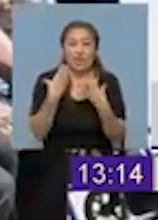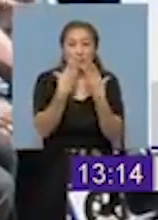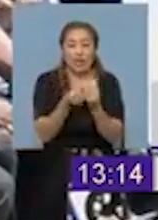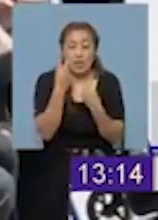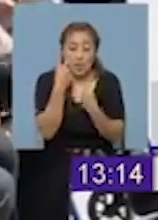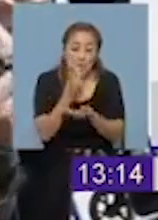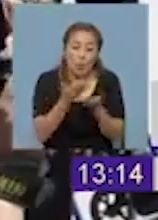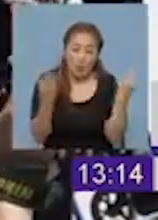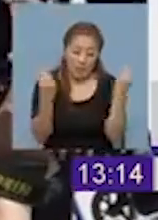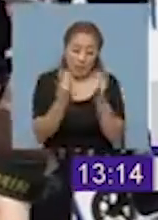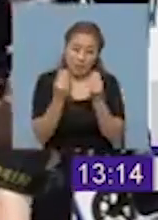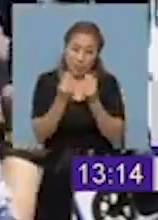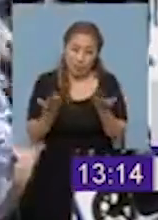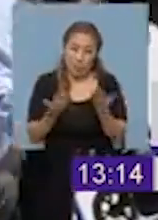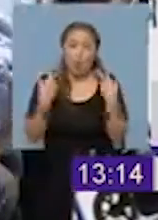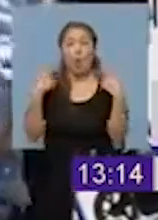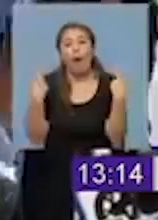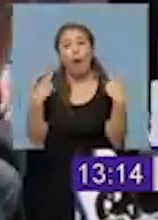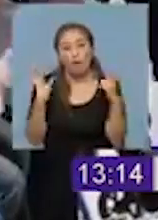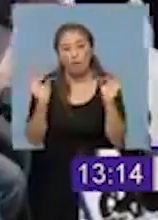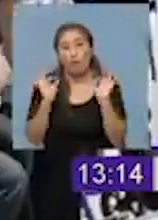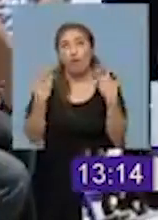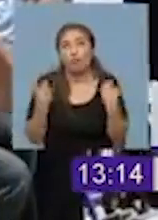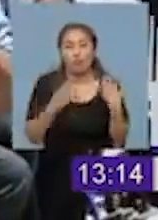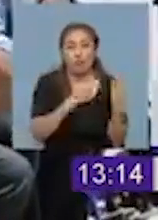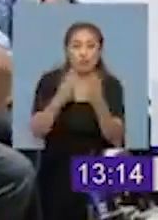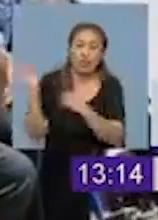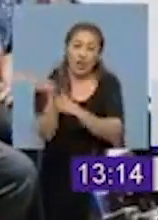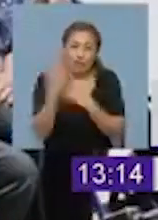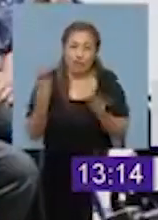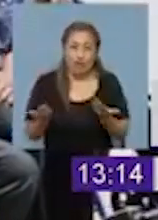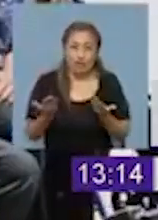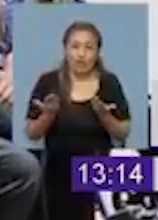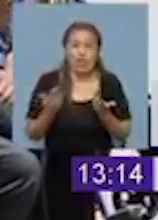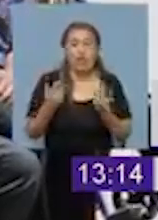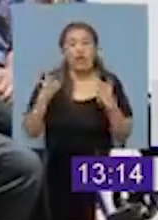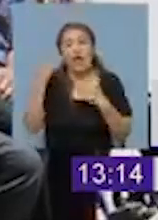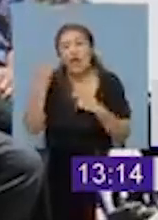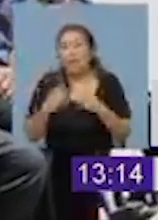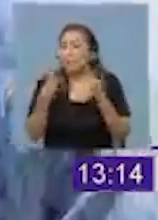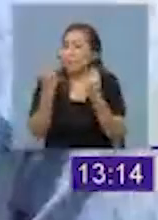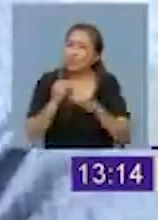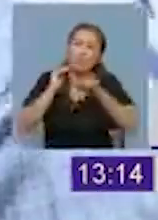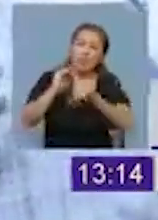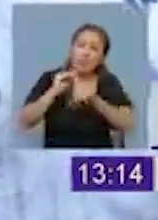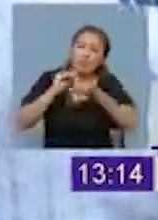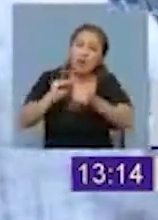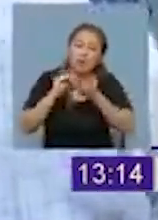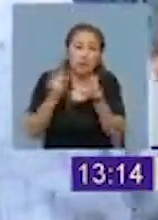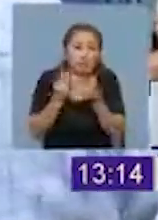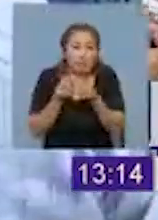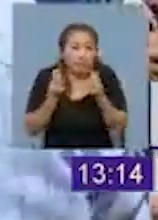que que es mucho lo que se hizo jala lo podríamos hacer en toda la provincia muchos también nos dijeron este tanta inversión para volcar bueno